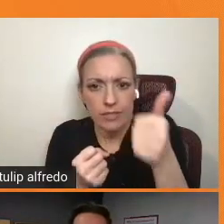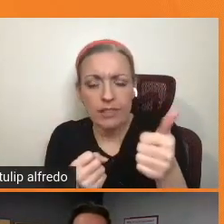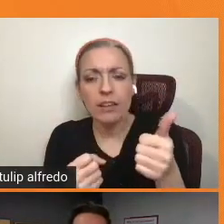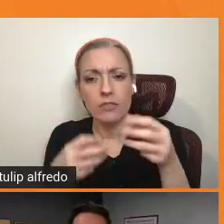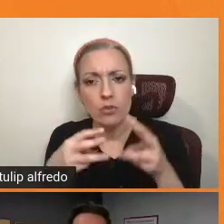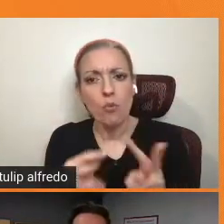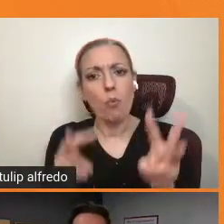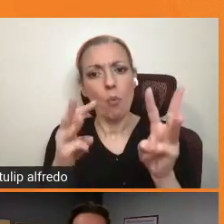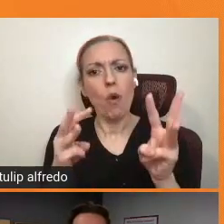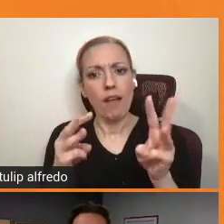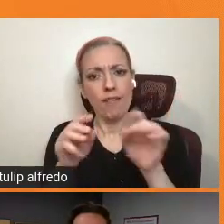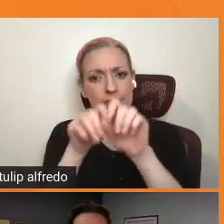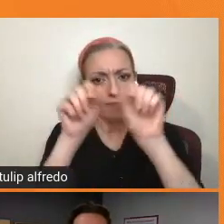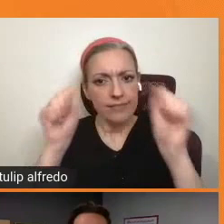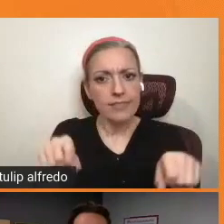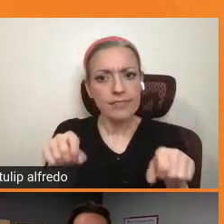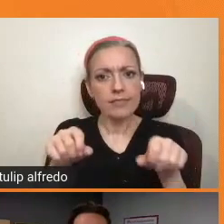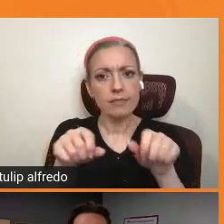la legislatura,